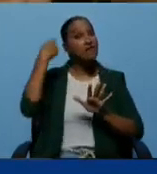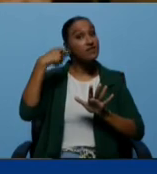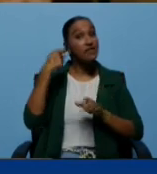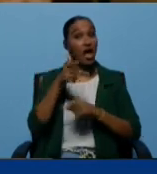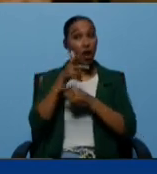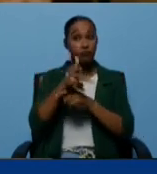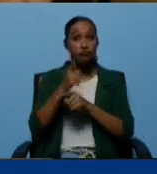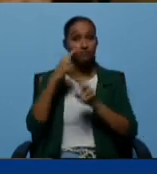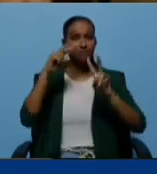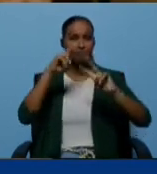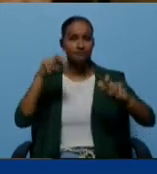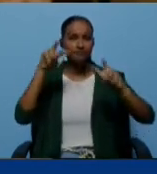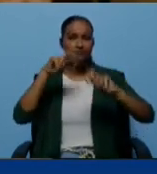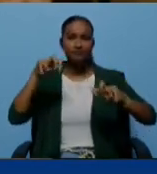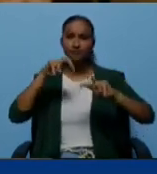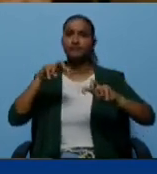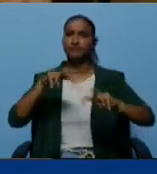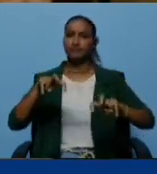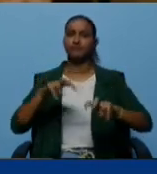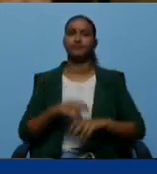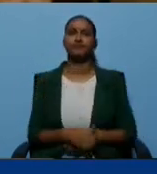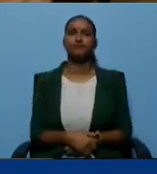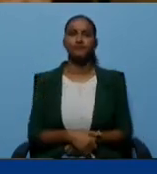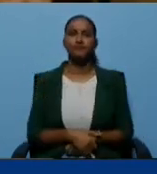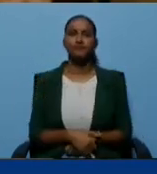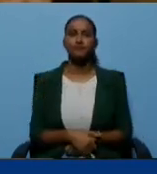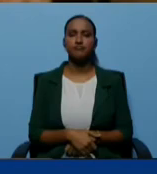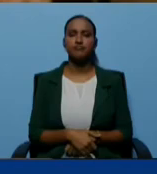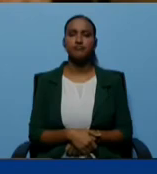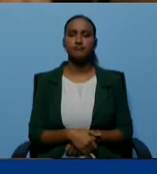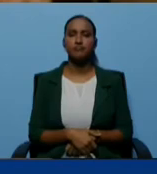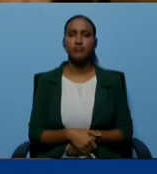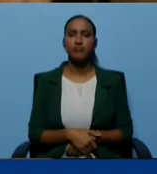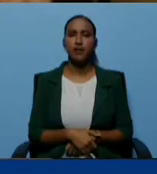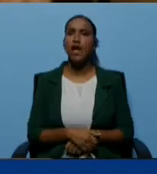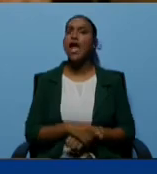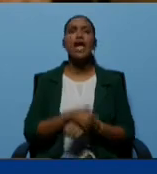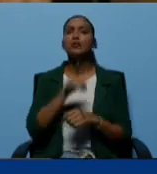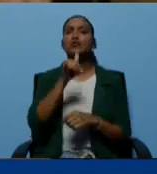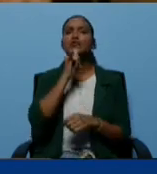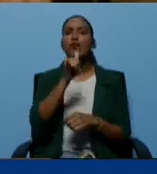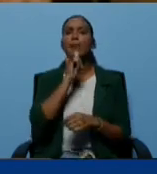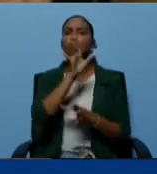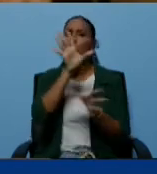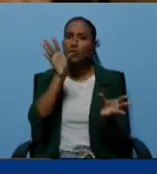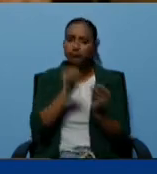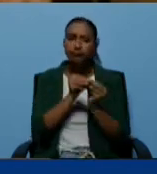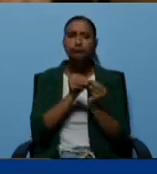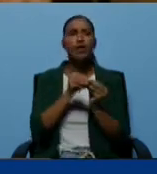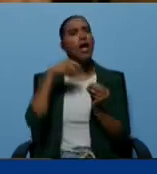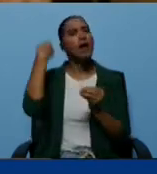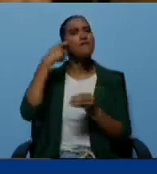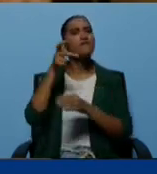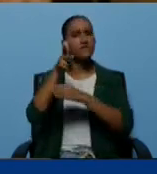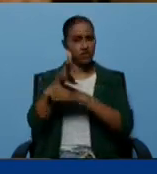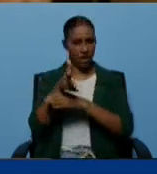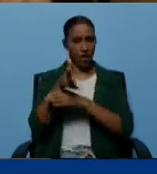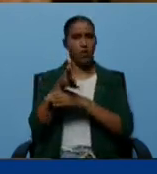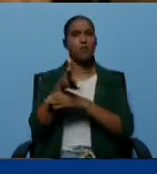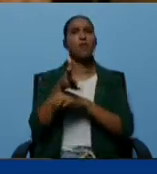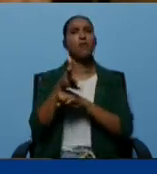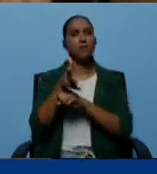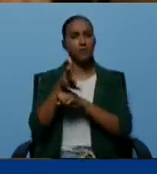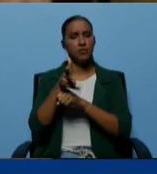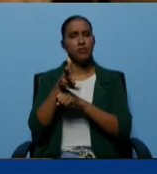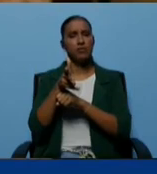experticiados. Pero este es un video que es un breve resumen de las acciones que aquí